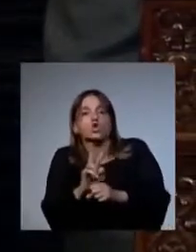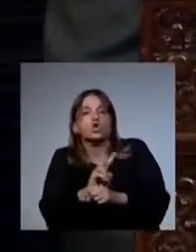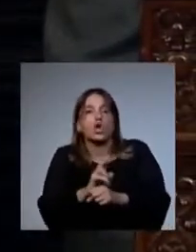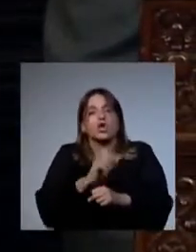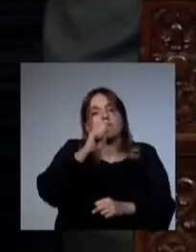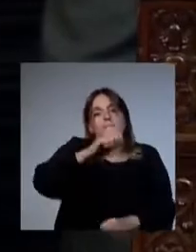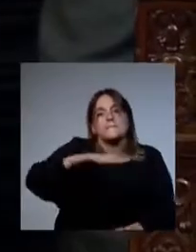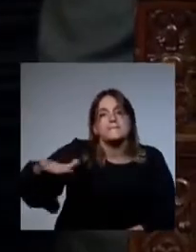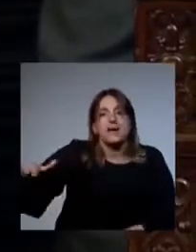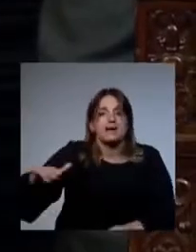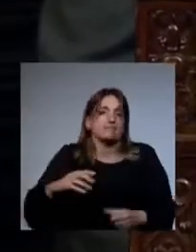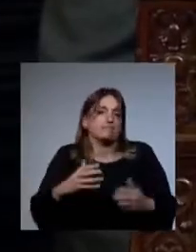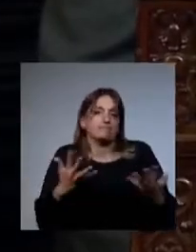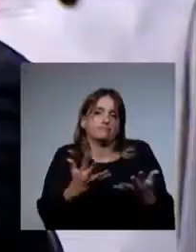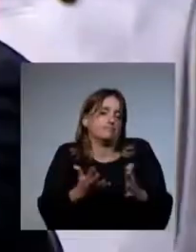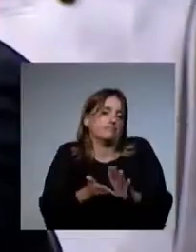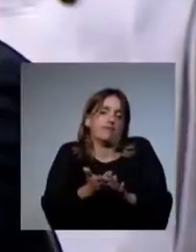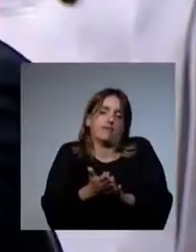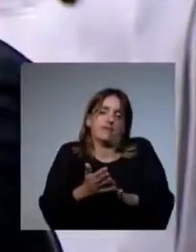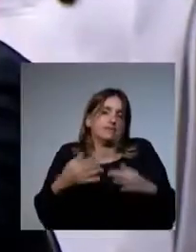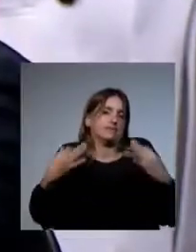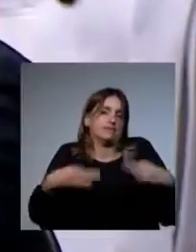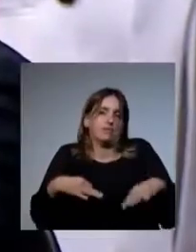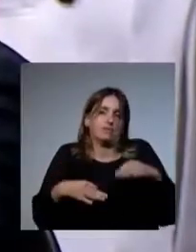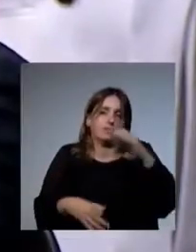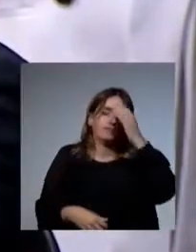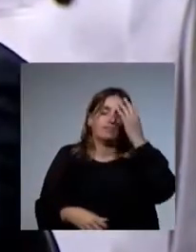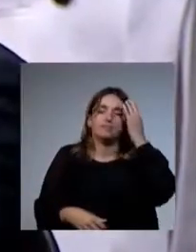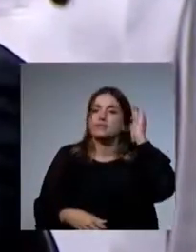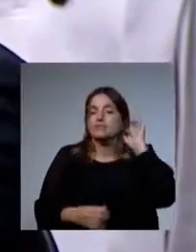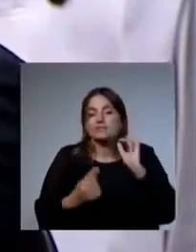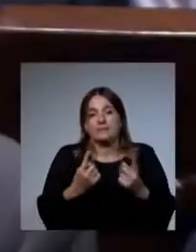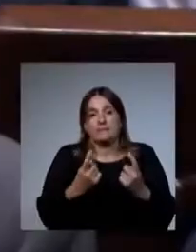oceánicas más temprano que tarde.